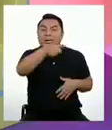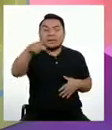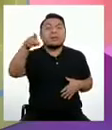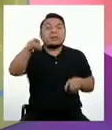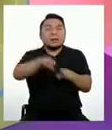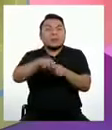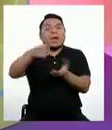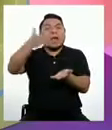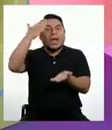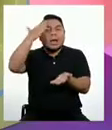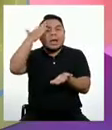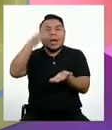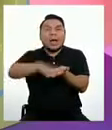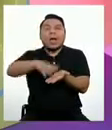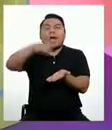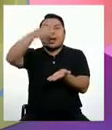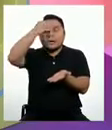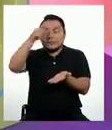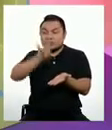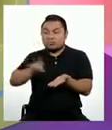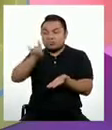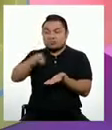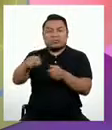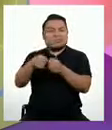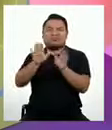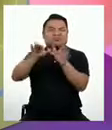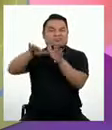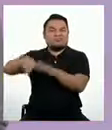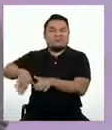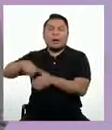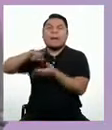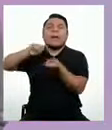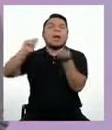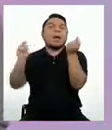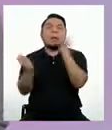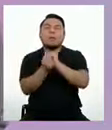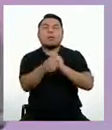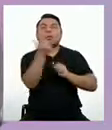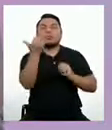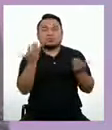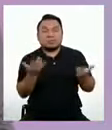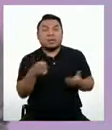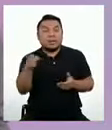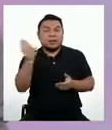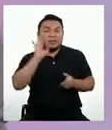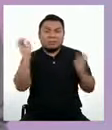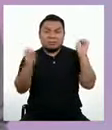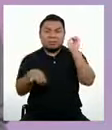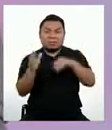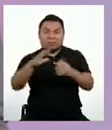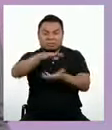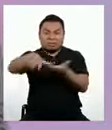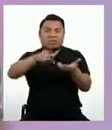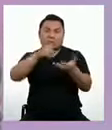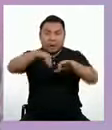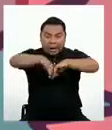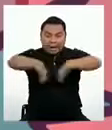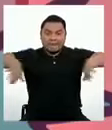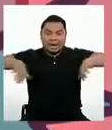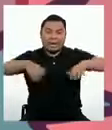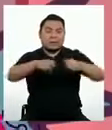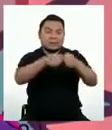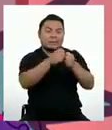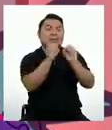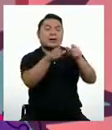sepan que ciertas cosas podemos no dejar de utilizar y también que no todo, por ejemplo, es basura, sino que también hay muchas cosas que podemos reciclar desde